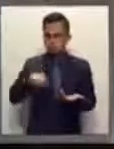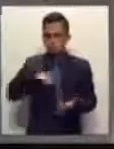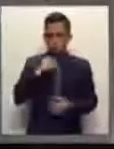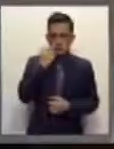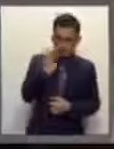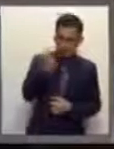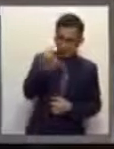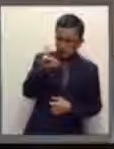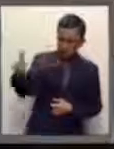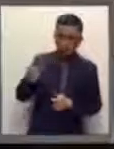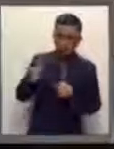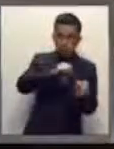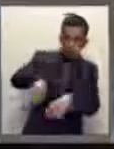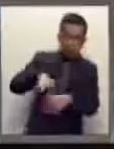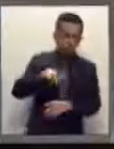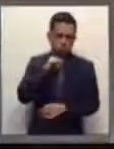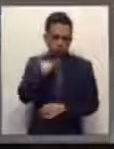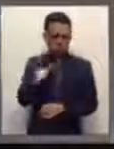las tierras nacionales